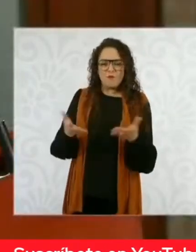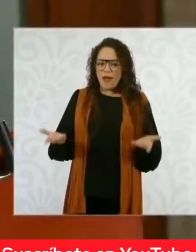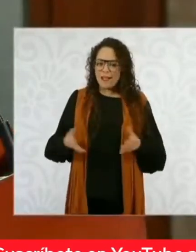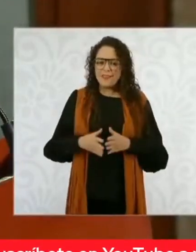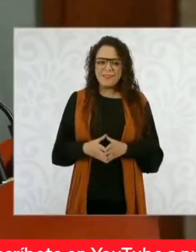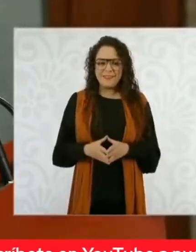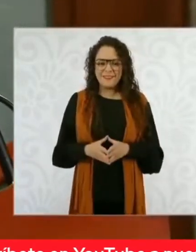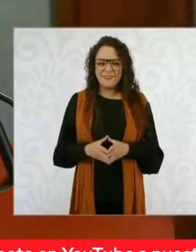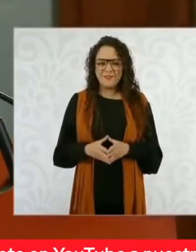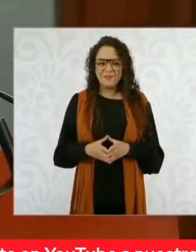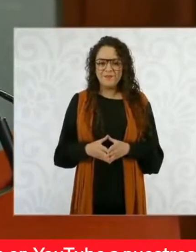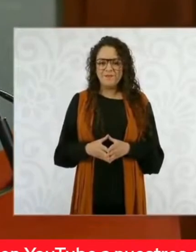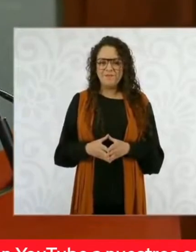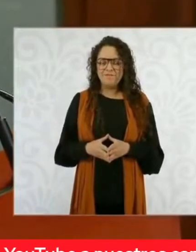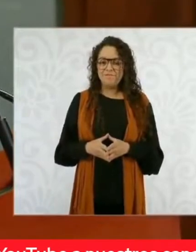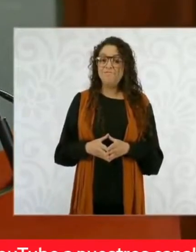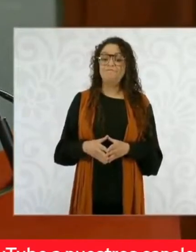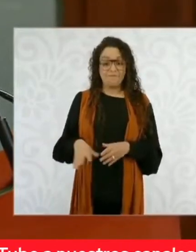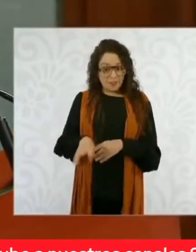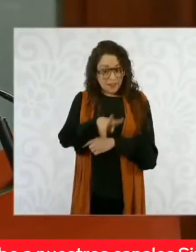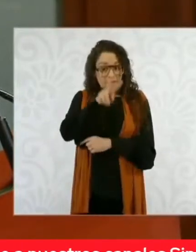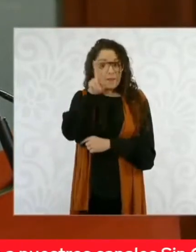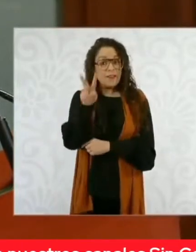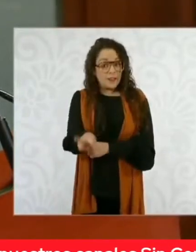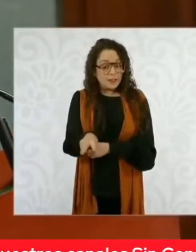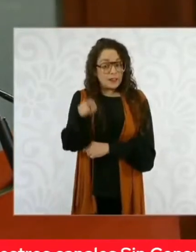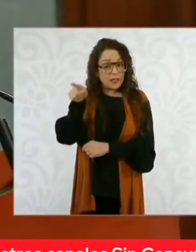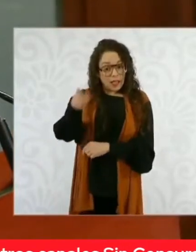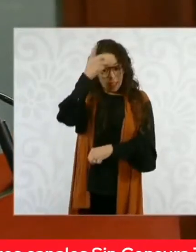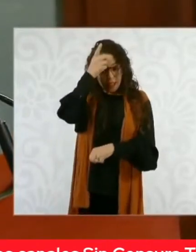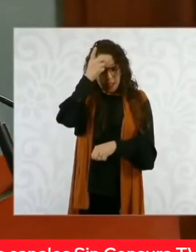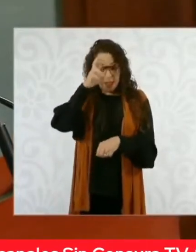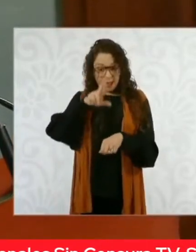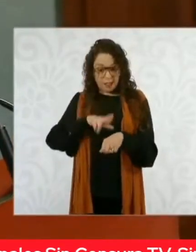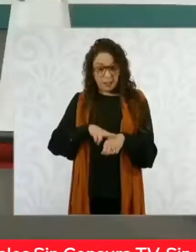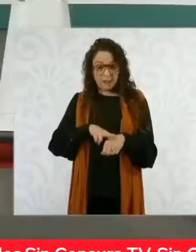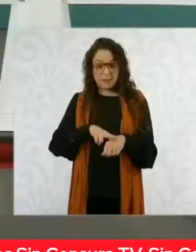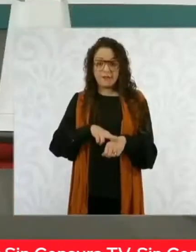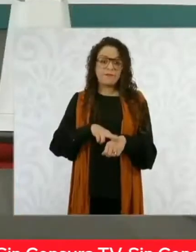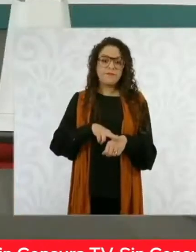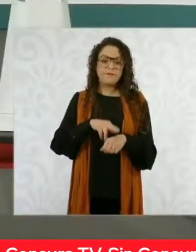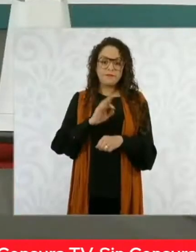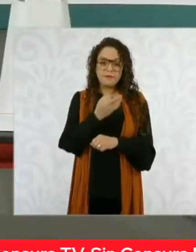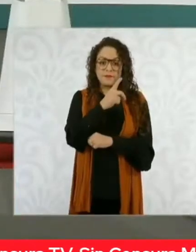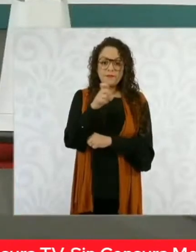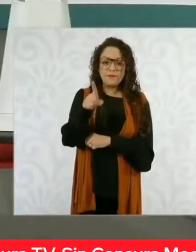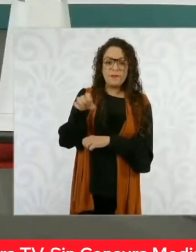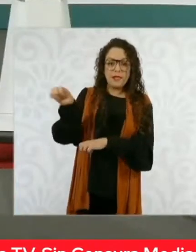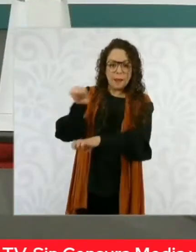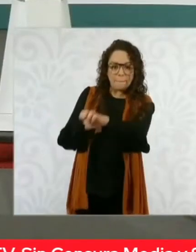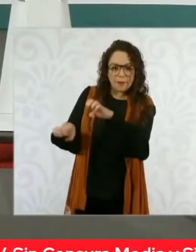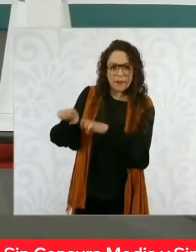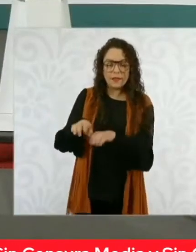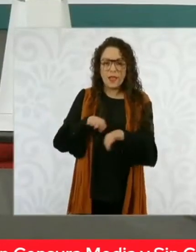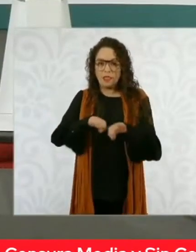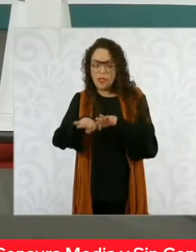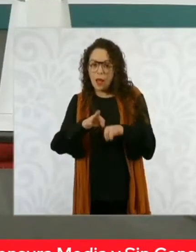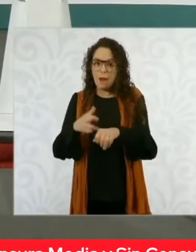Es que… O sea, todo esto que hacen la Dirección General de Empresarios, Trabajadores, que no